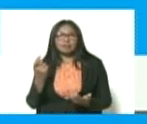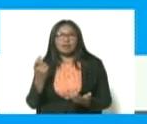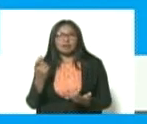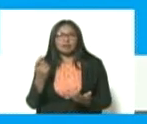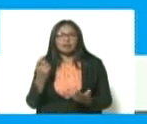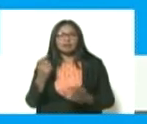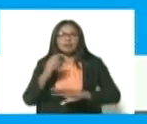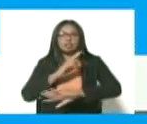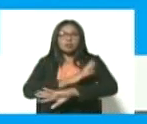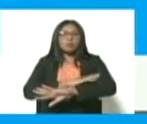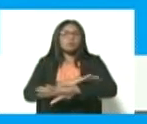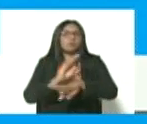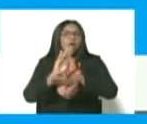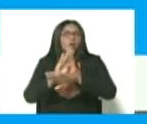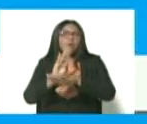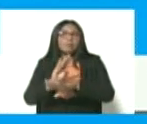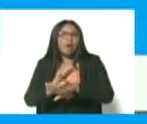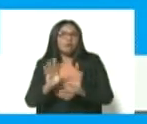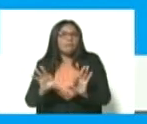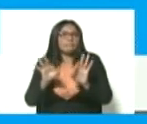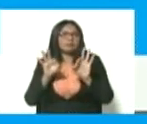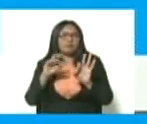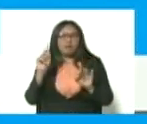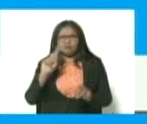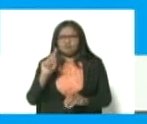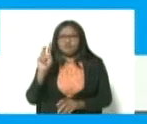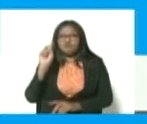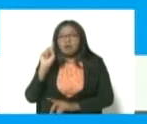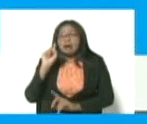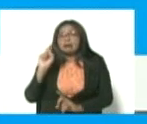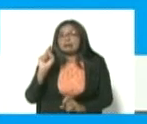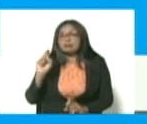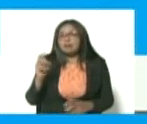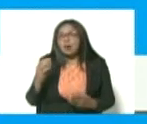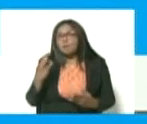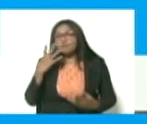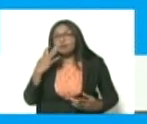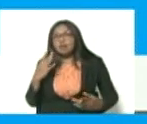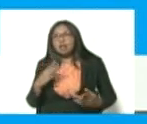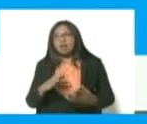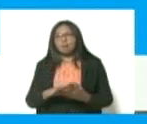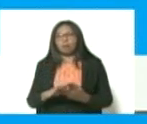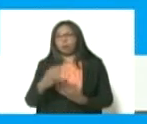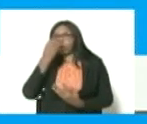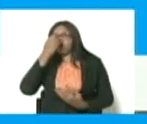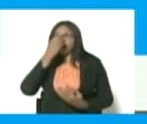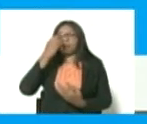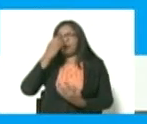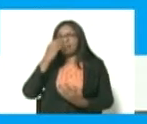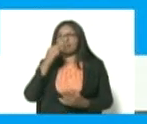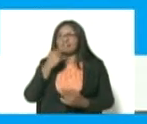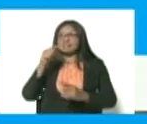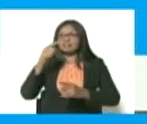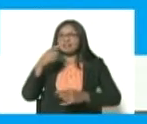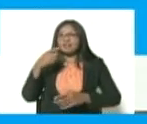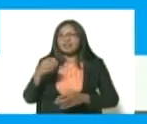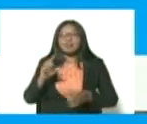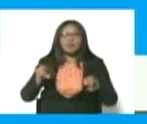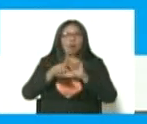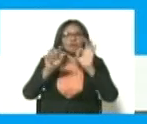provisional de protección. Nunca han necesitado ninguna payasería de las que Duque está